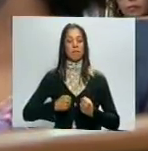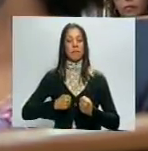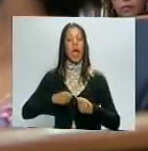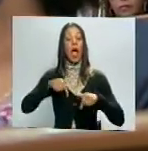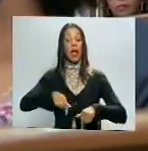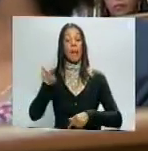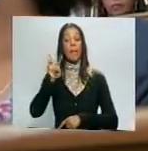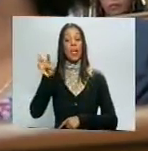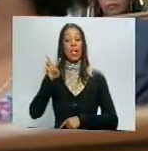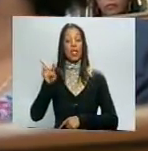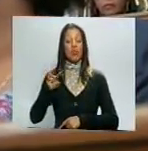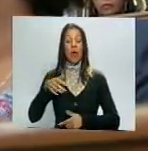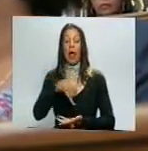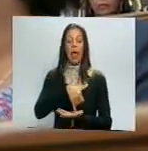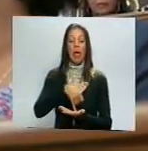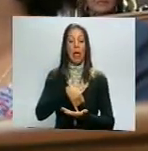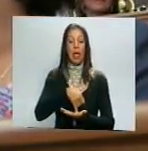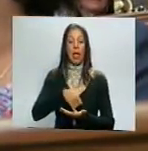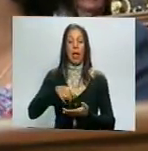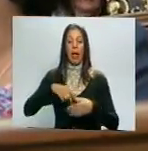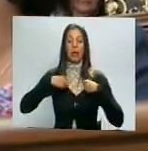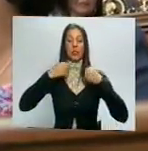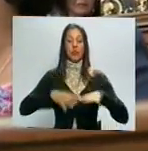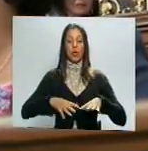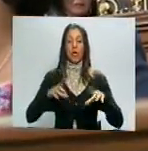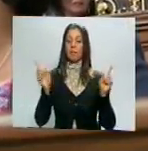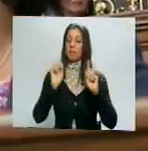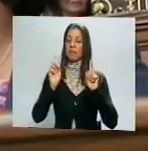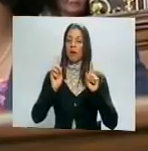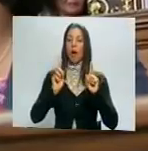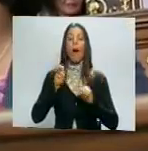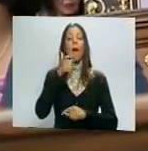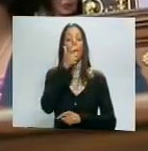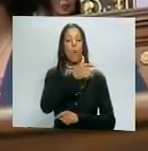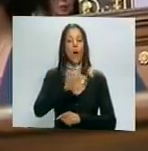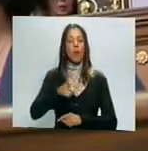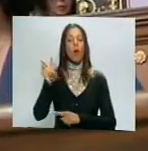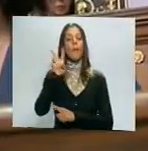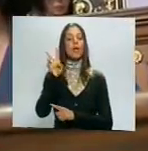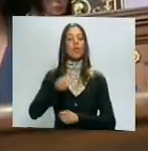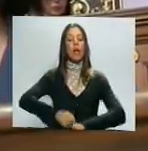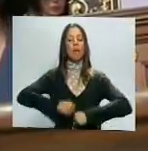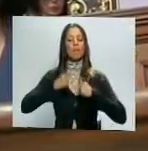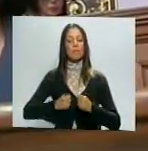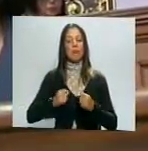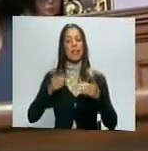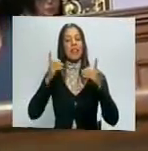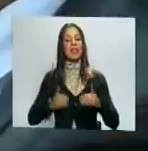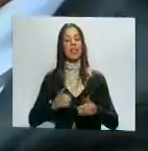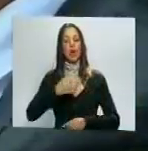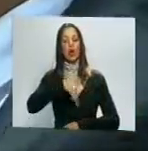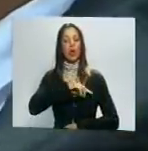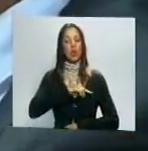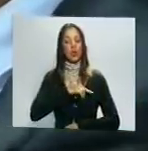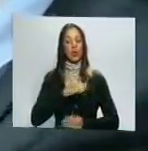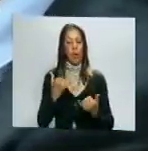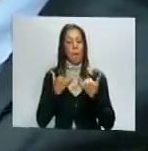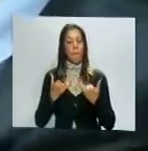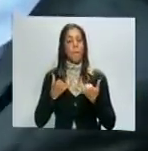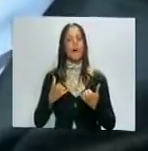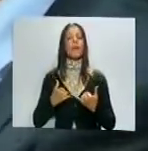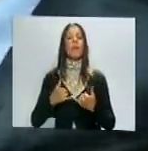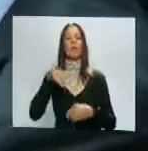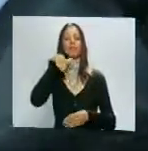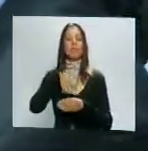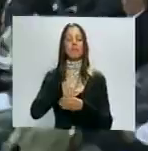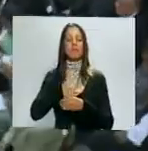en Venezuela no se rinde nadie, aquí en Venezuela decidimos los venezolanos. Y nosotros decidimos por nosotros mismos.